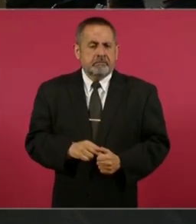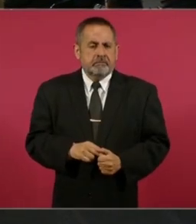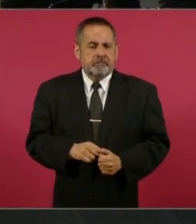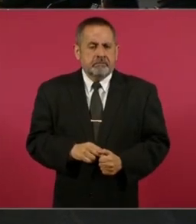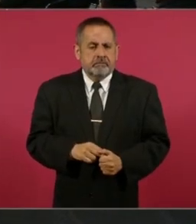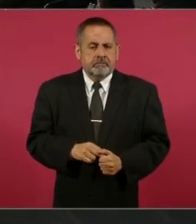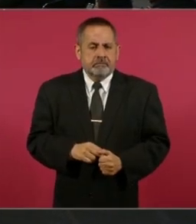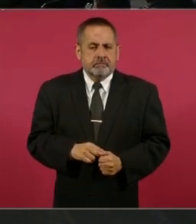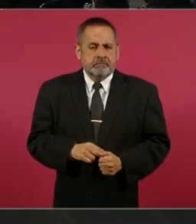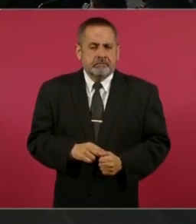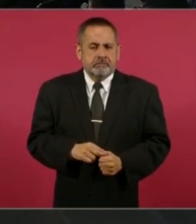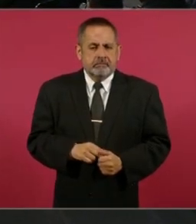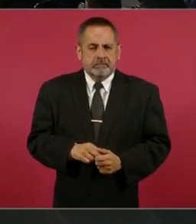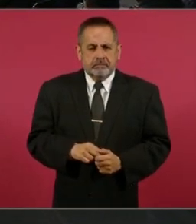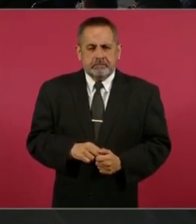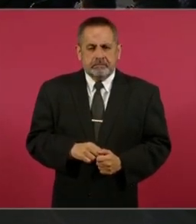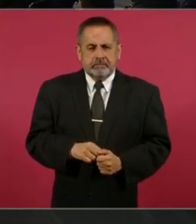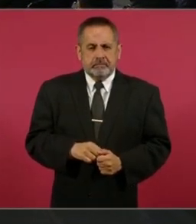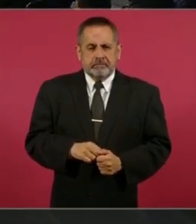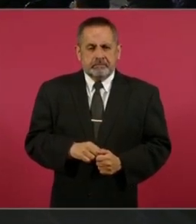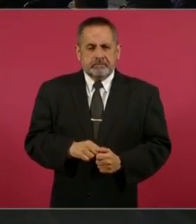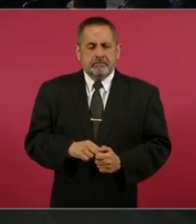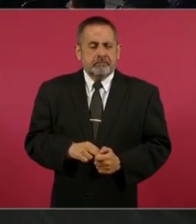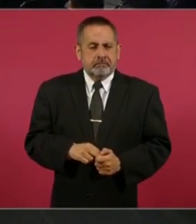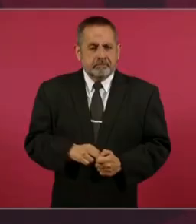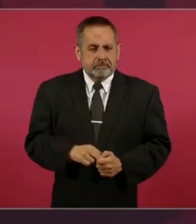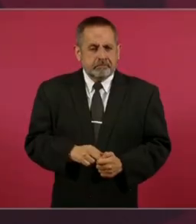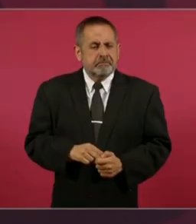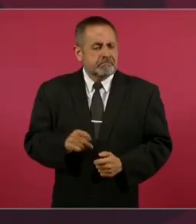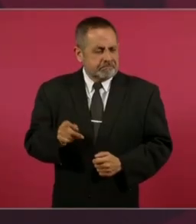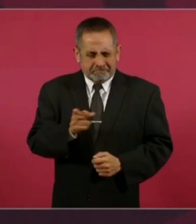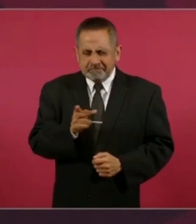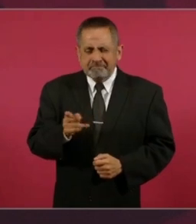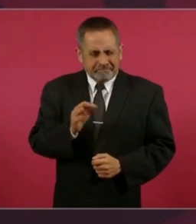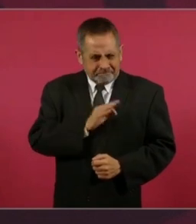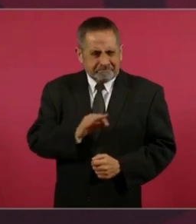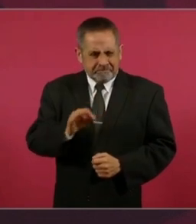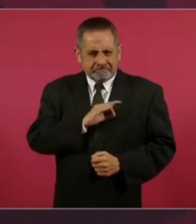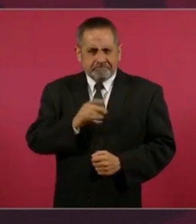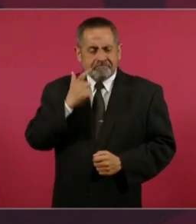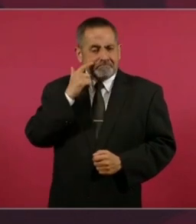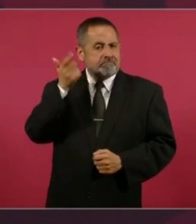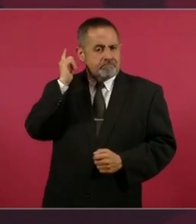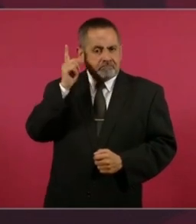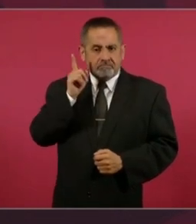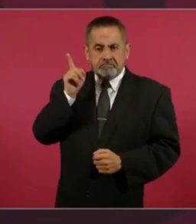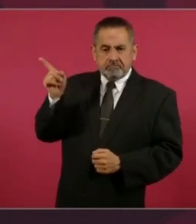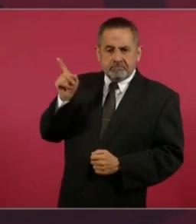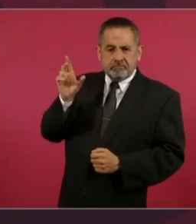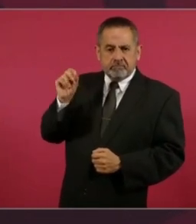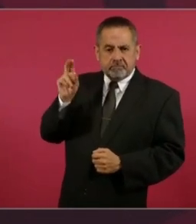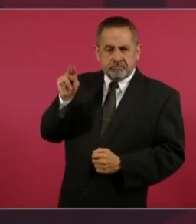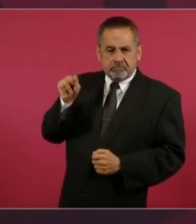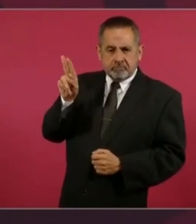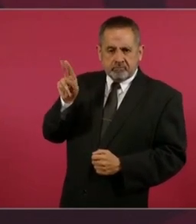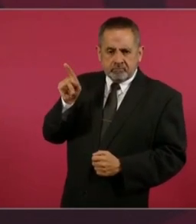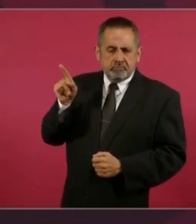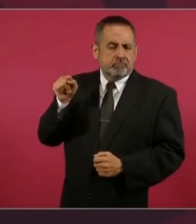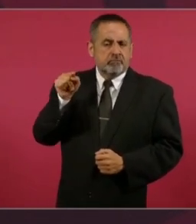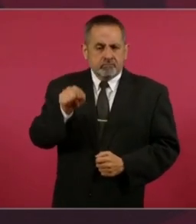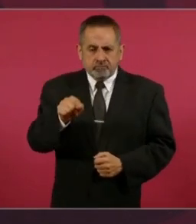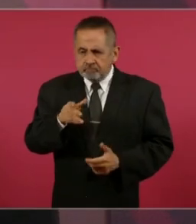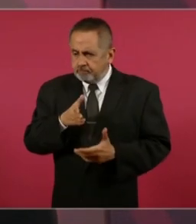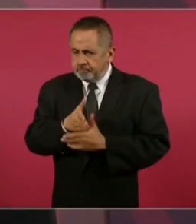plantea porque se puede y ojalá ha Naciones Unidas